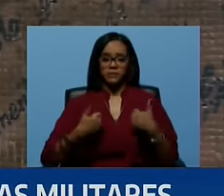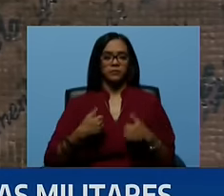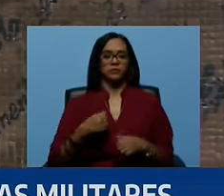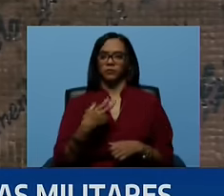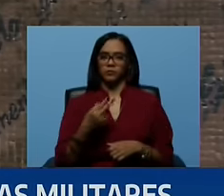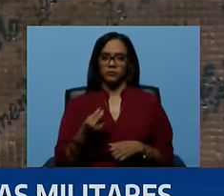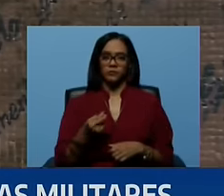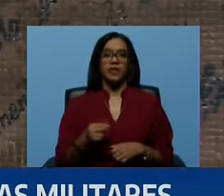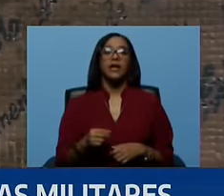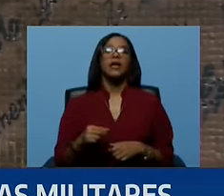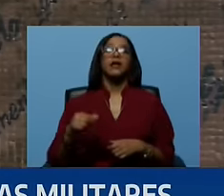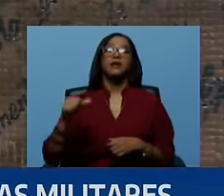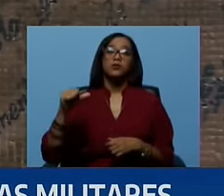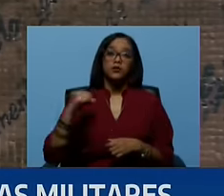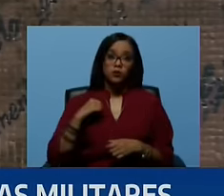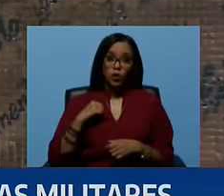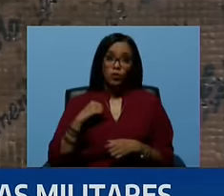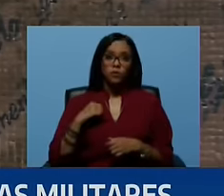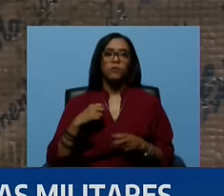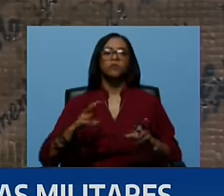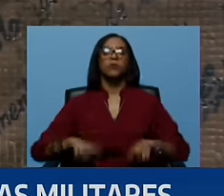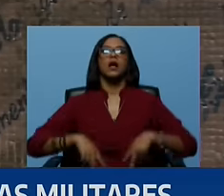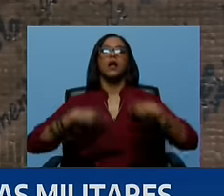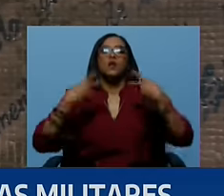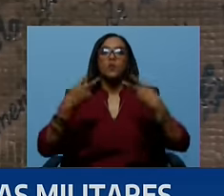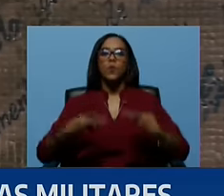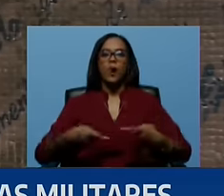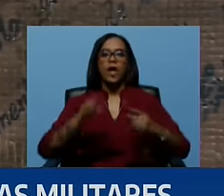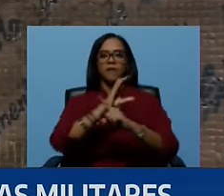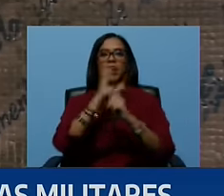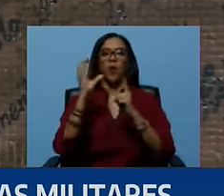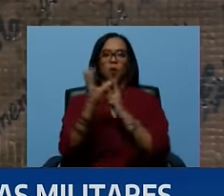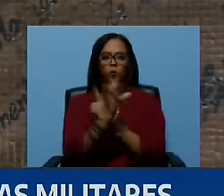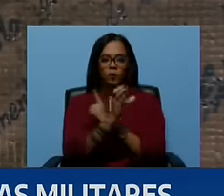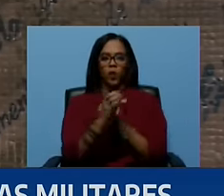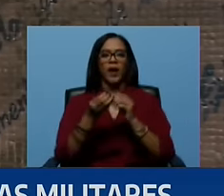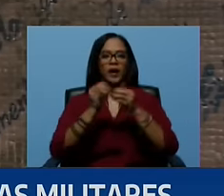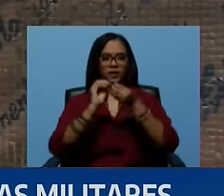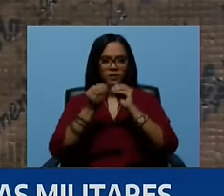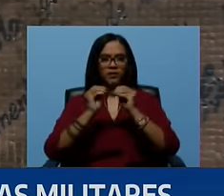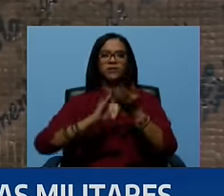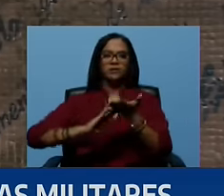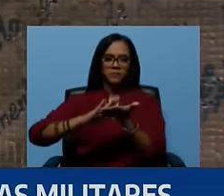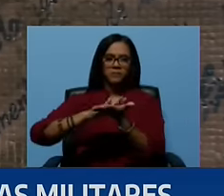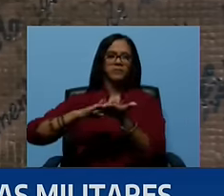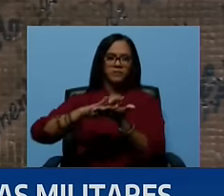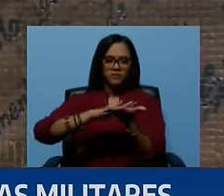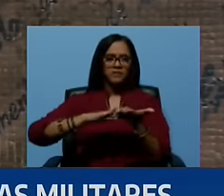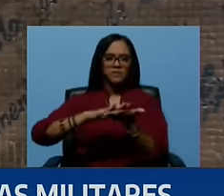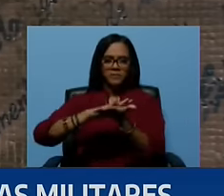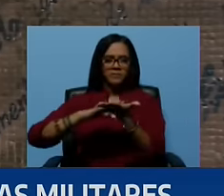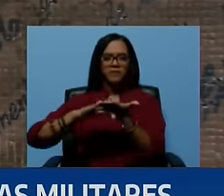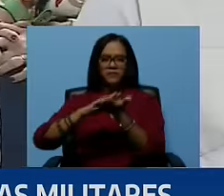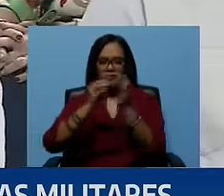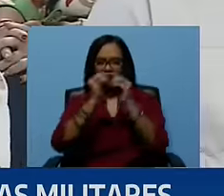son una nueva cultura de mantenimiento de recuperación